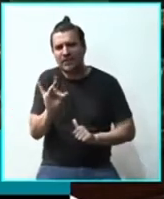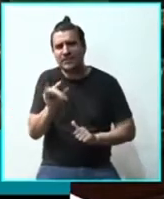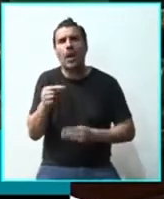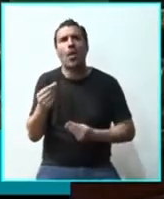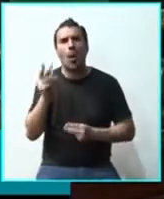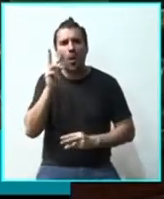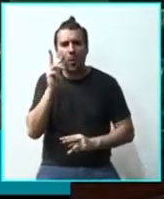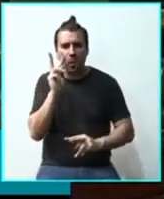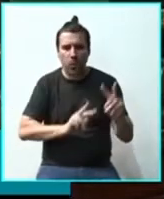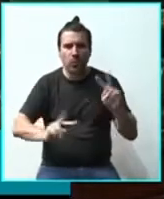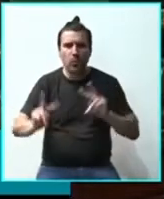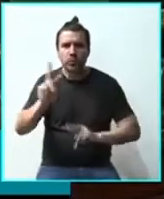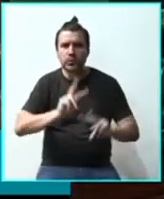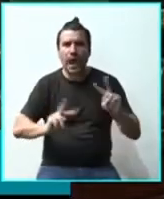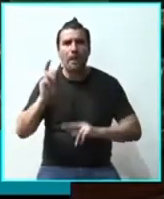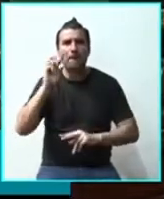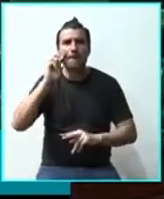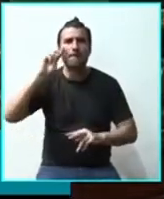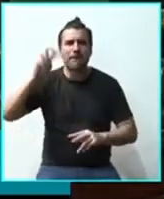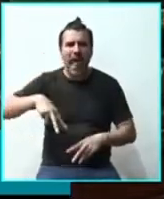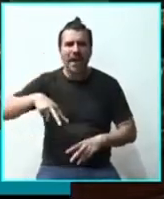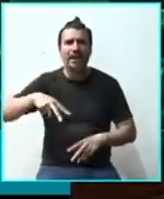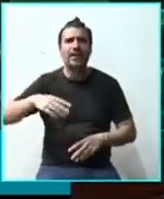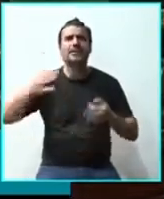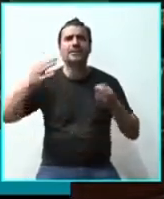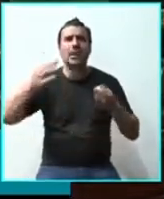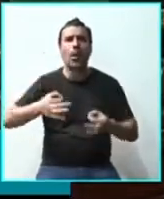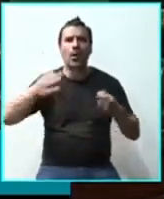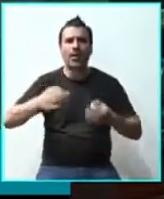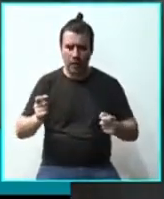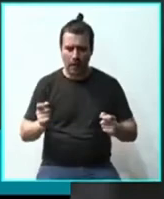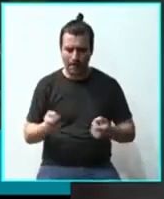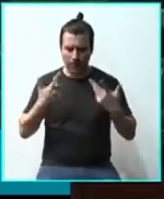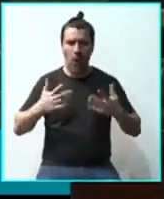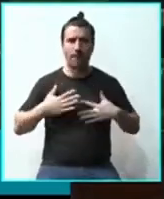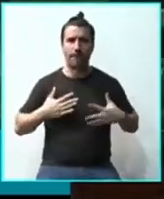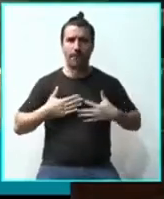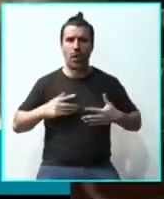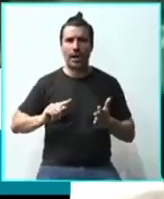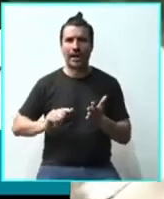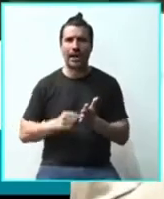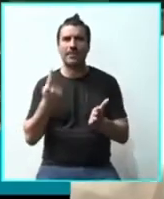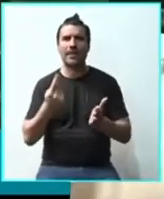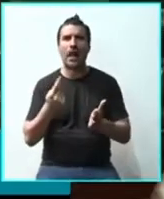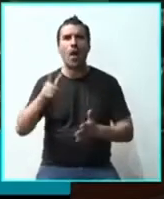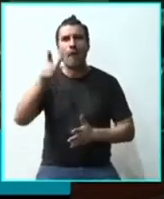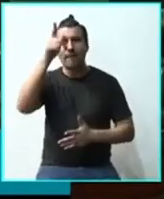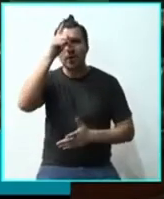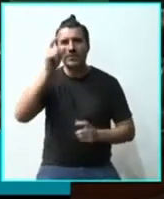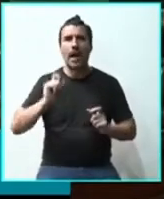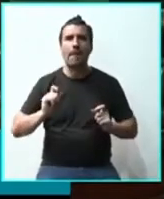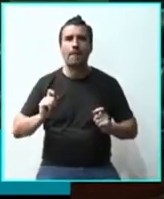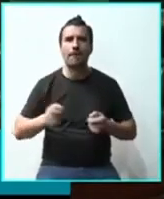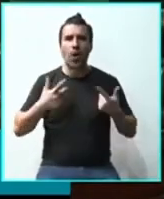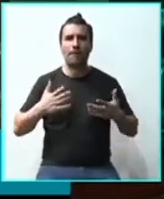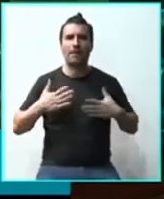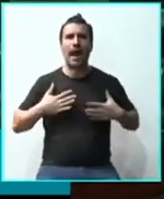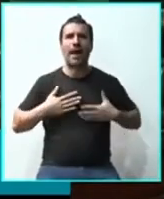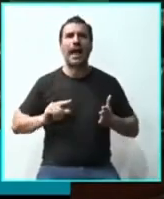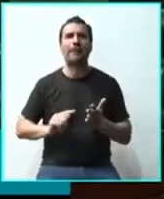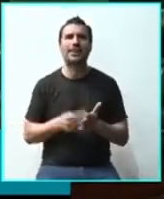concebir un plan de seguridad autónomo, la transferencia de la policía, una policía de la ciudad